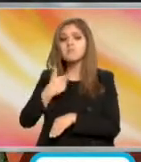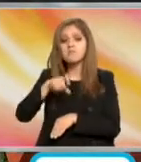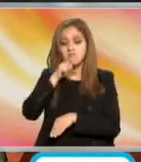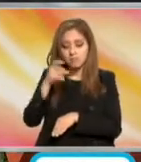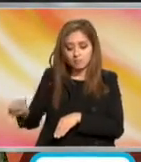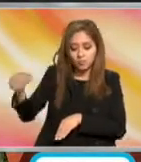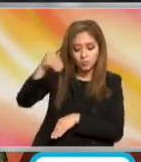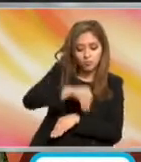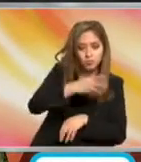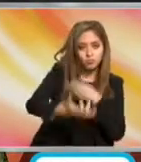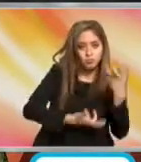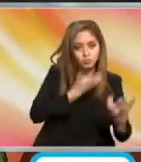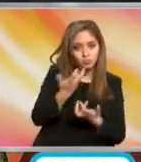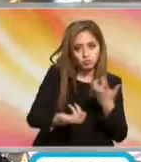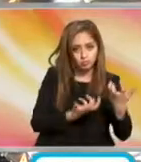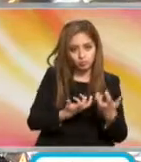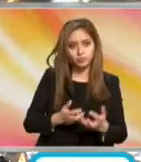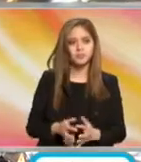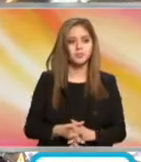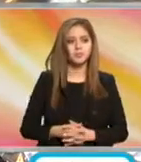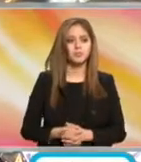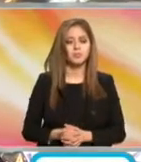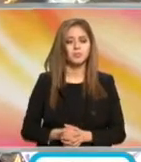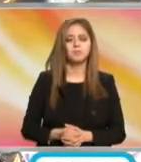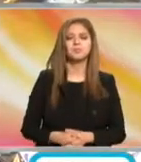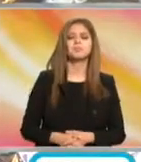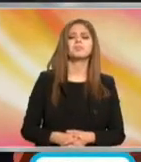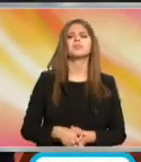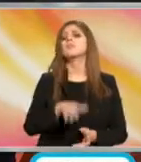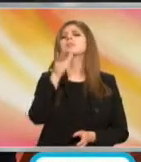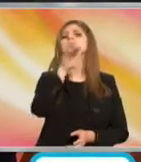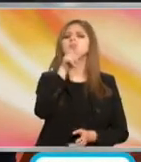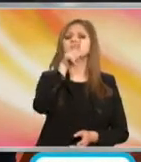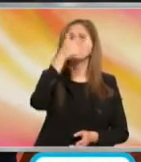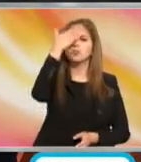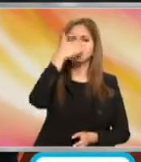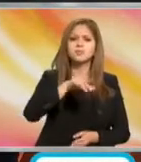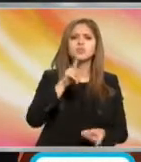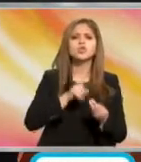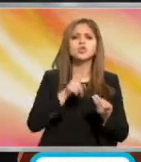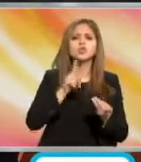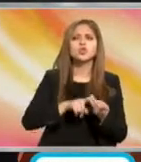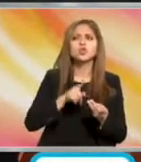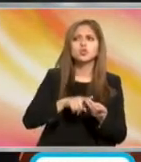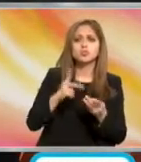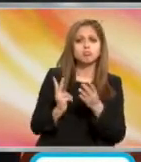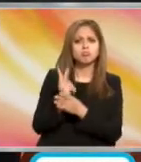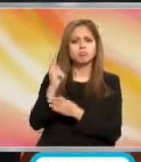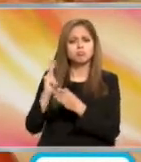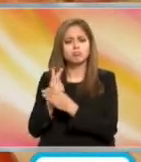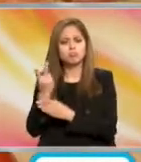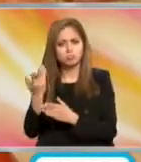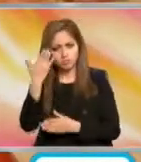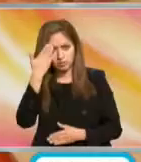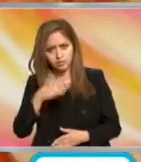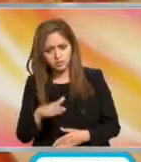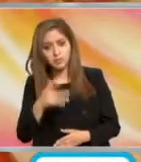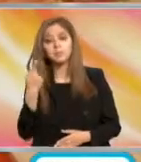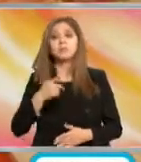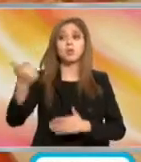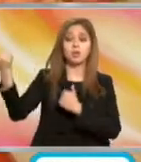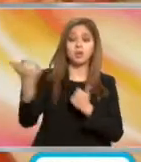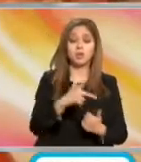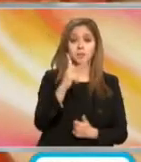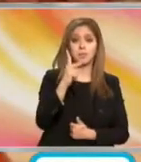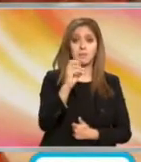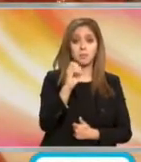que se cocine, ¿ok? Oye, Gabriela, ¿tú sabías de dónde viene la espinaca? No, no lo sé. Porque no la trae Popeye,